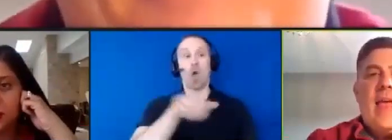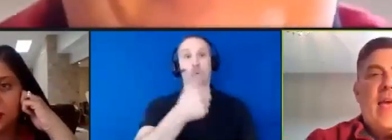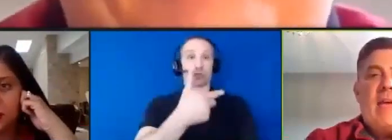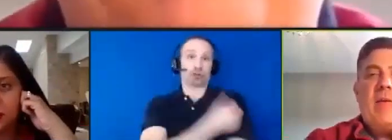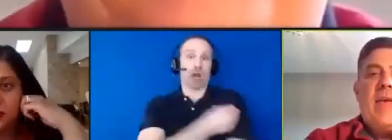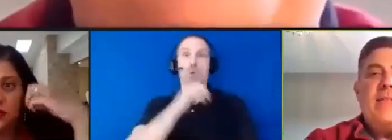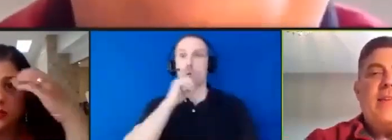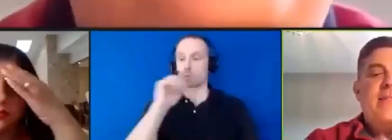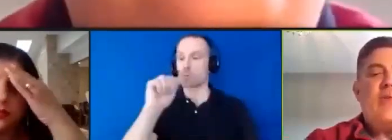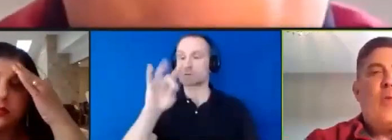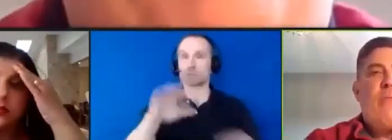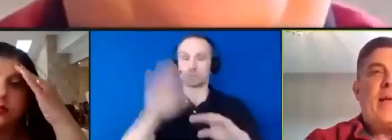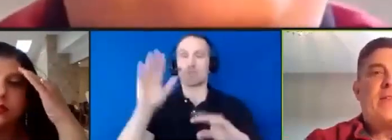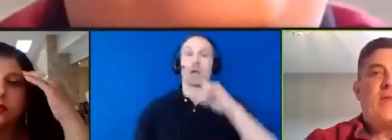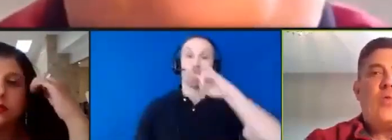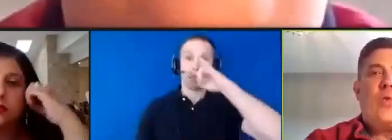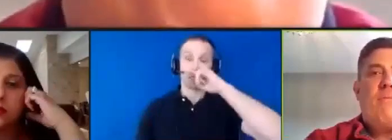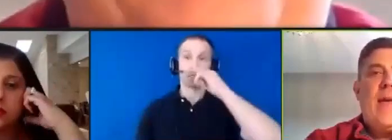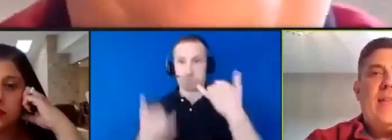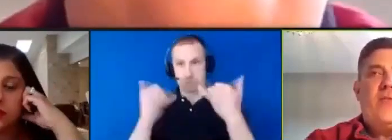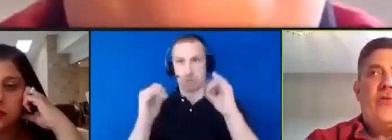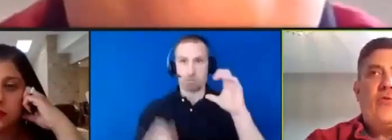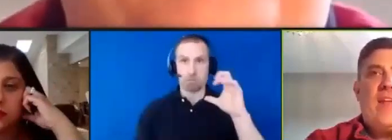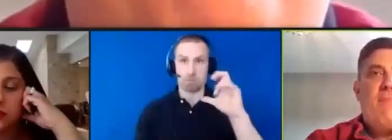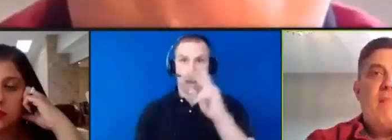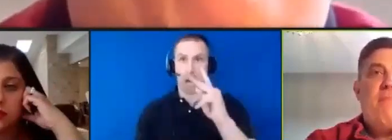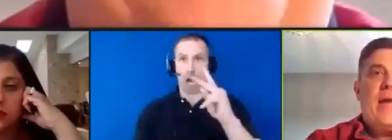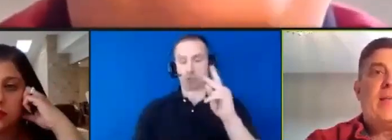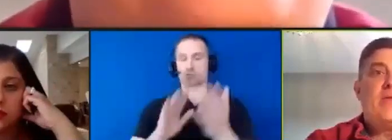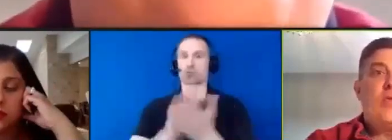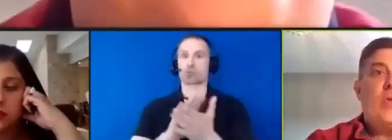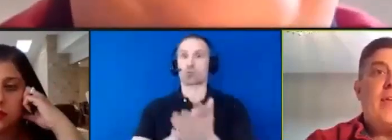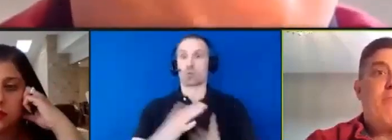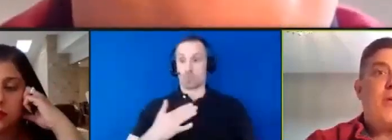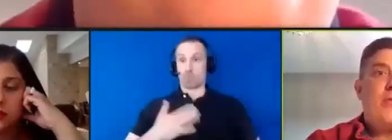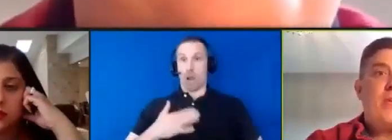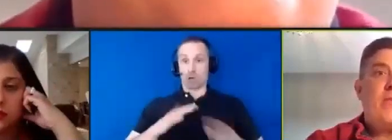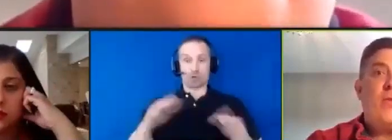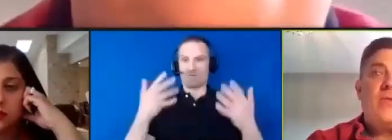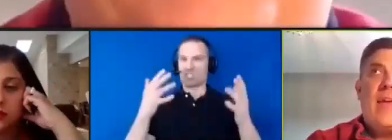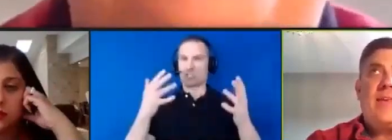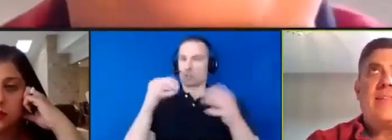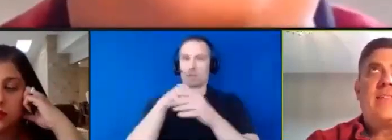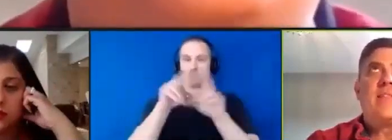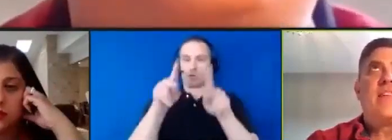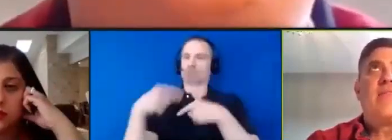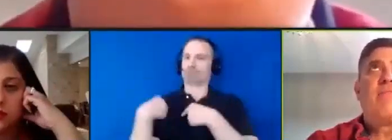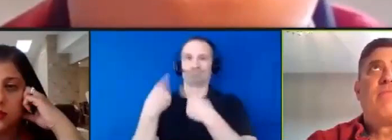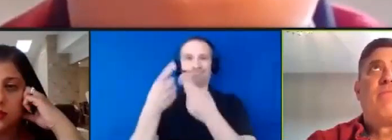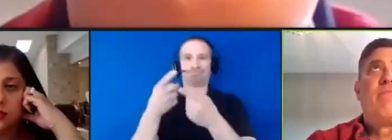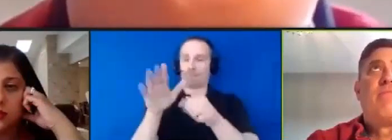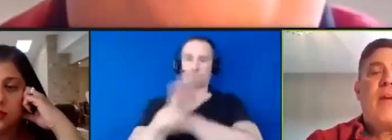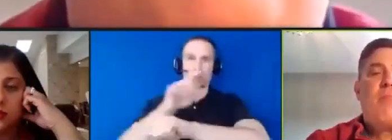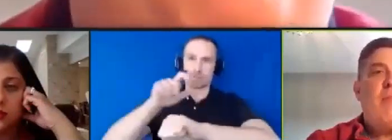tal vez hasta fines del verano se podrá dar a los niños a las